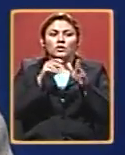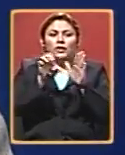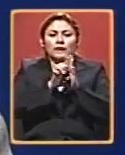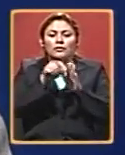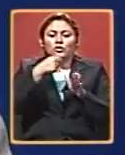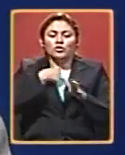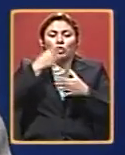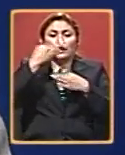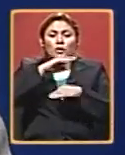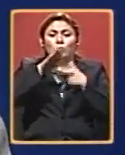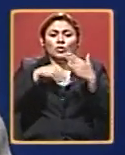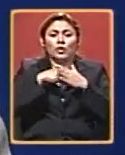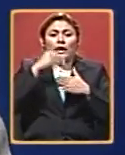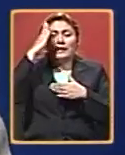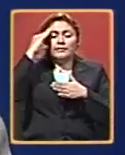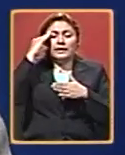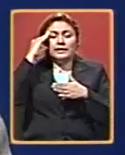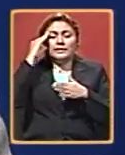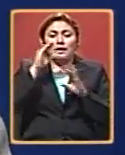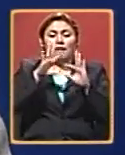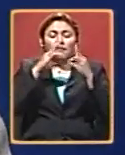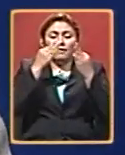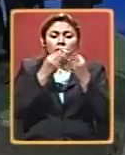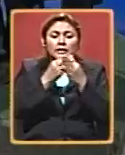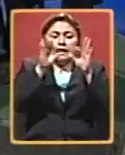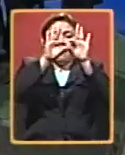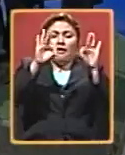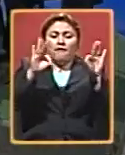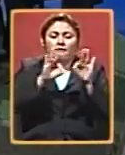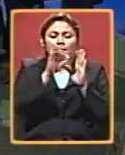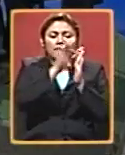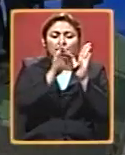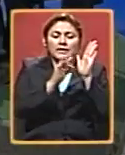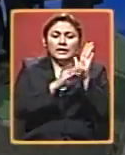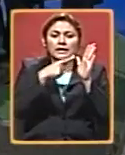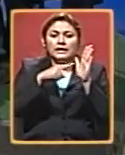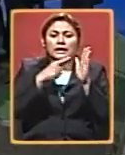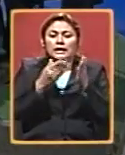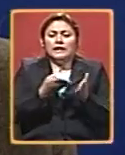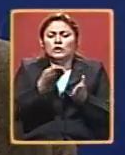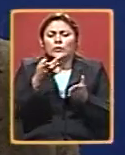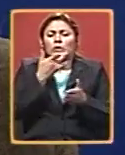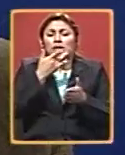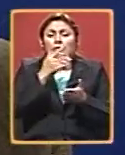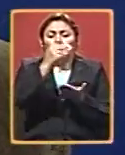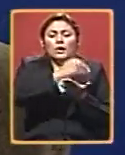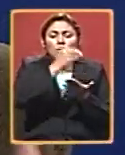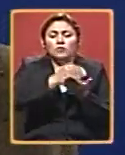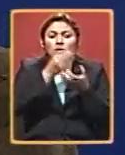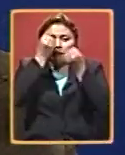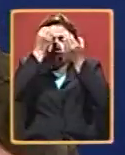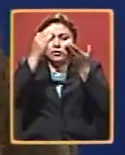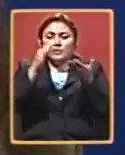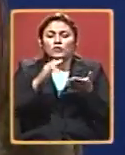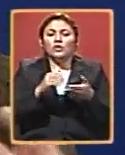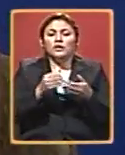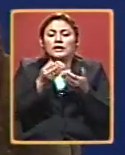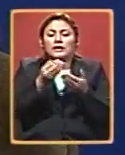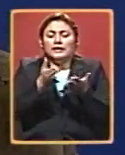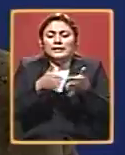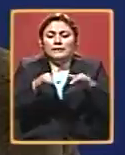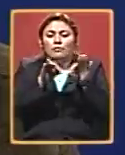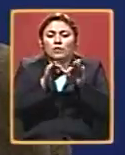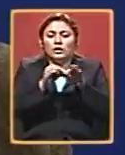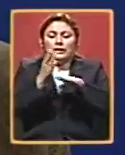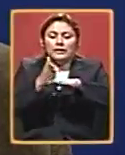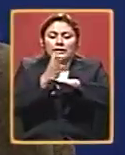yo creo que toda la experiencia de las fichas familiares, que es un instrumento riquísimo de recolección de información, ¿verdad? Y que es muy importante que se avance en